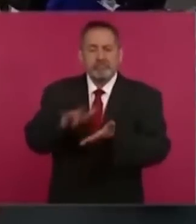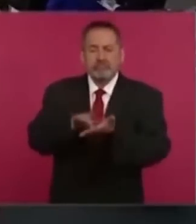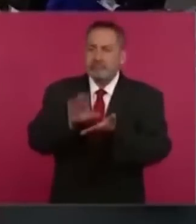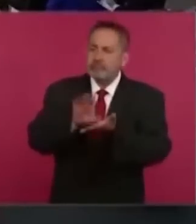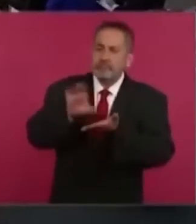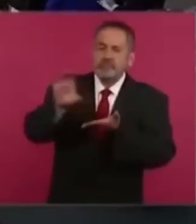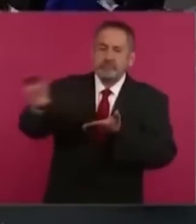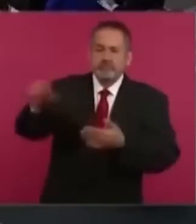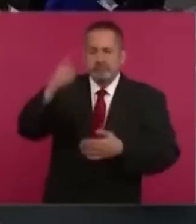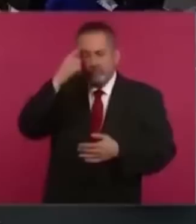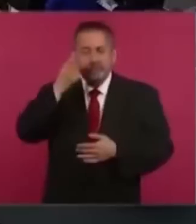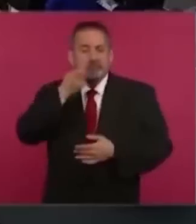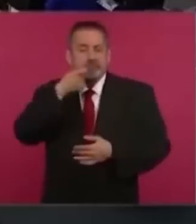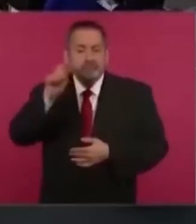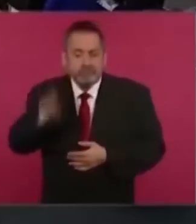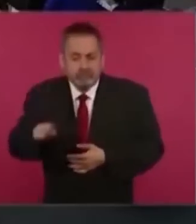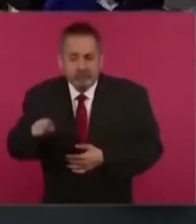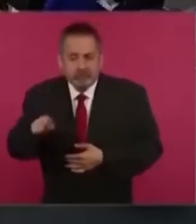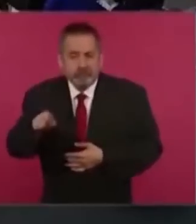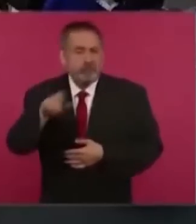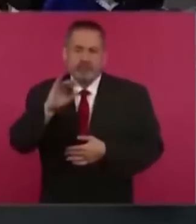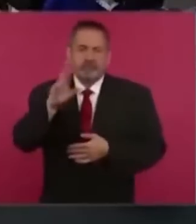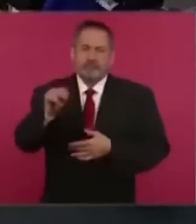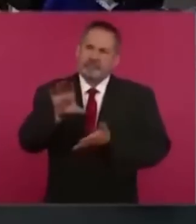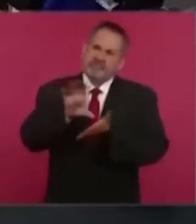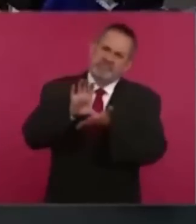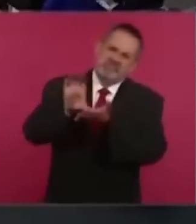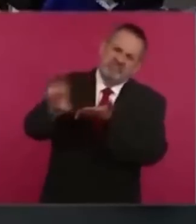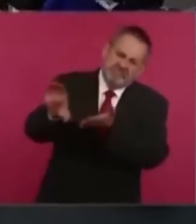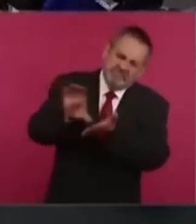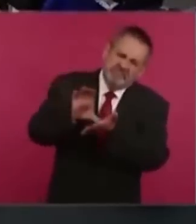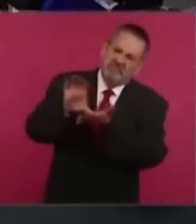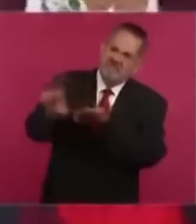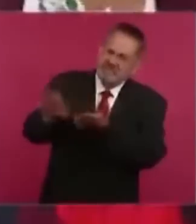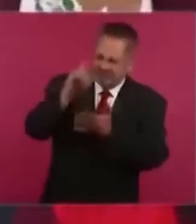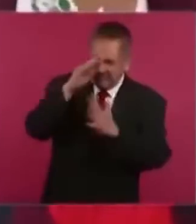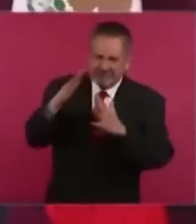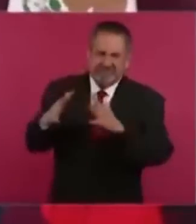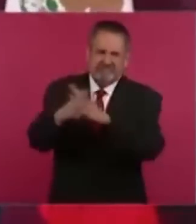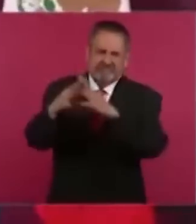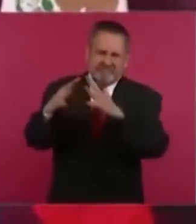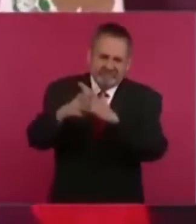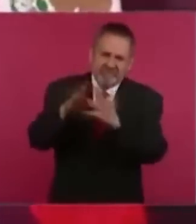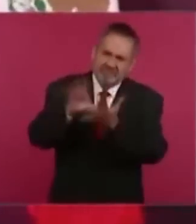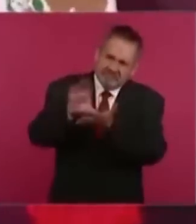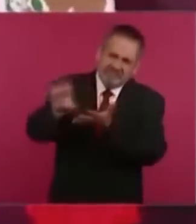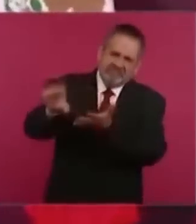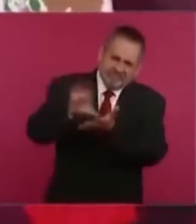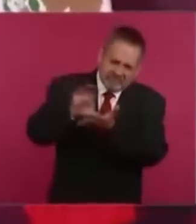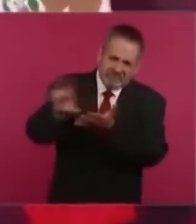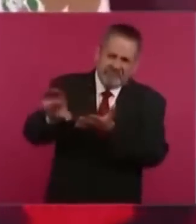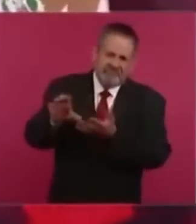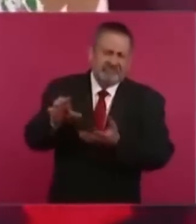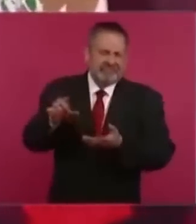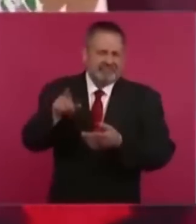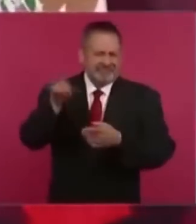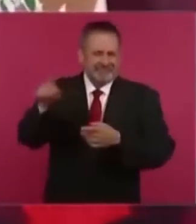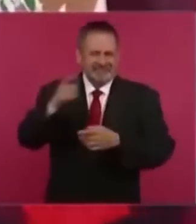Ucrania Pero cuánto han destinado a la guerra de Ucrania